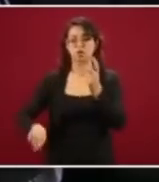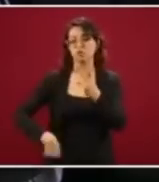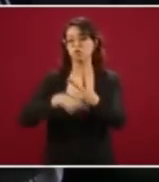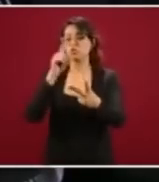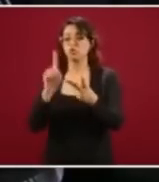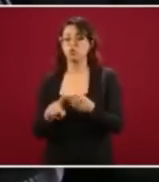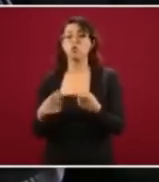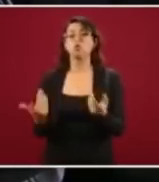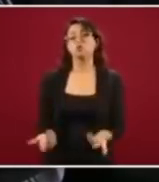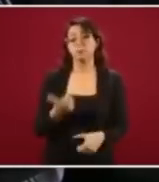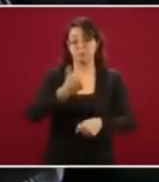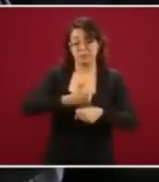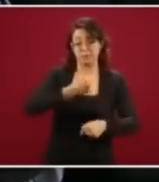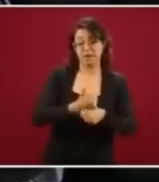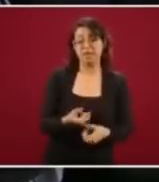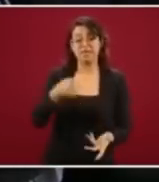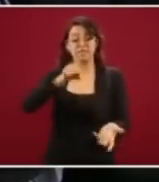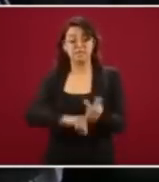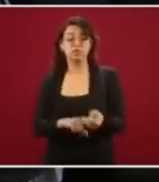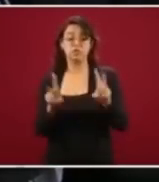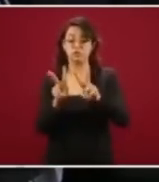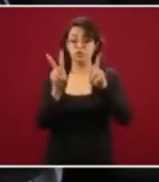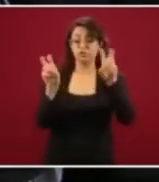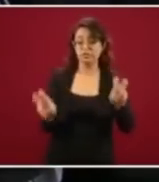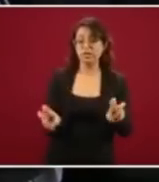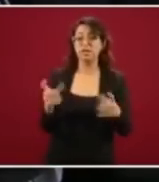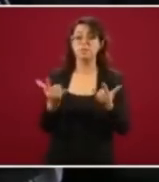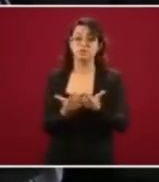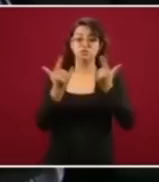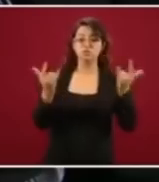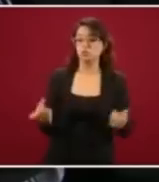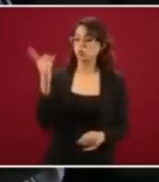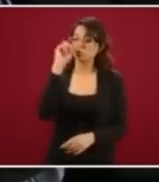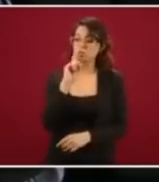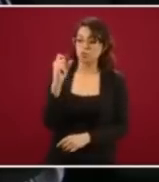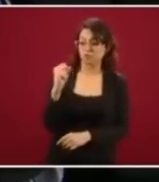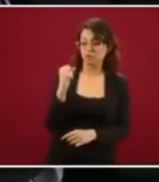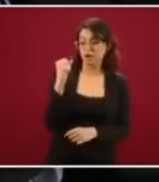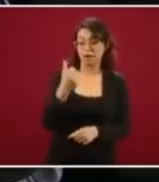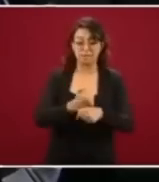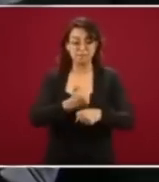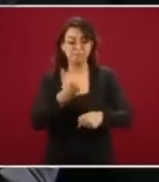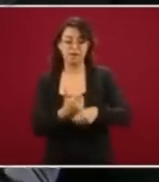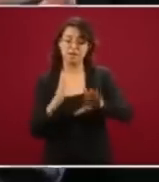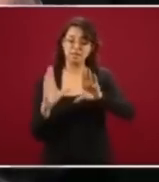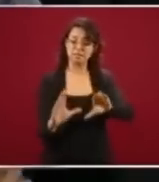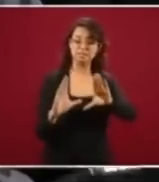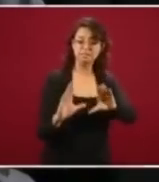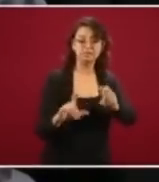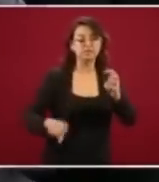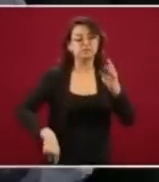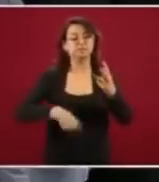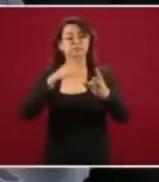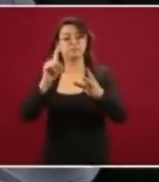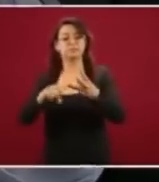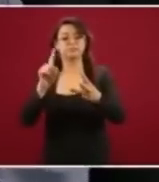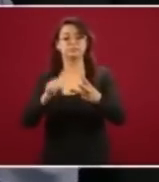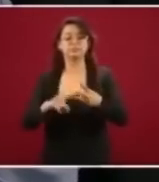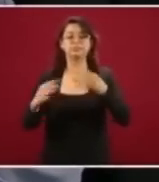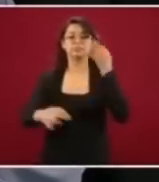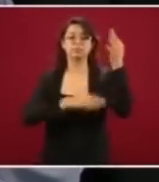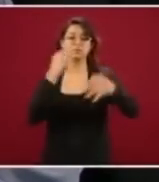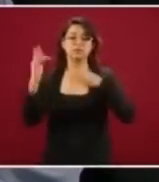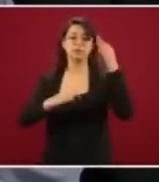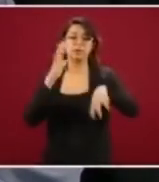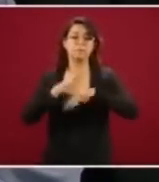libros de texto del de primaria, cuando menos historia del feminismo en libros de texto del de primaria. Y lo tercero es una campaña amplia,